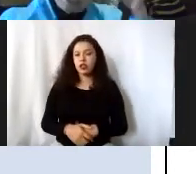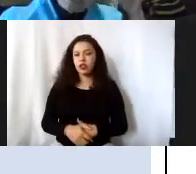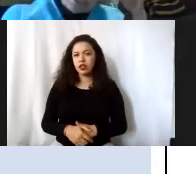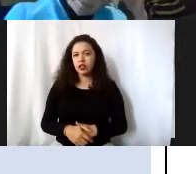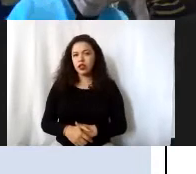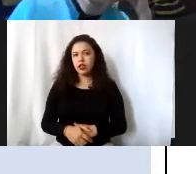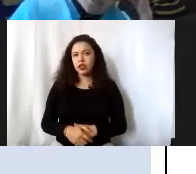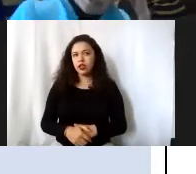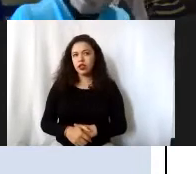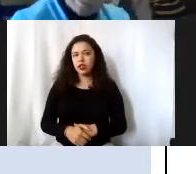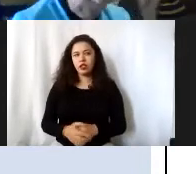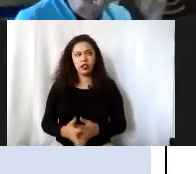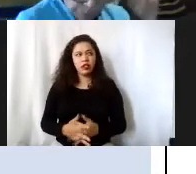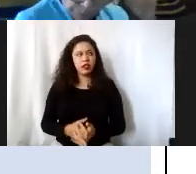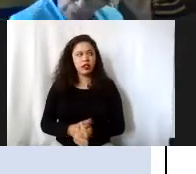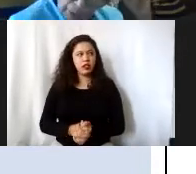embargo, estas